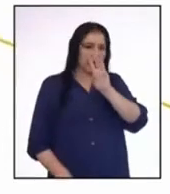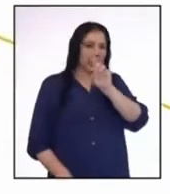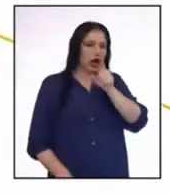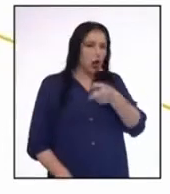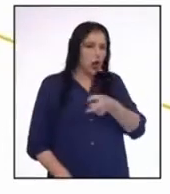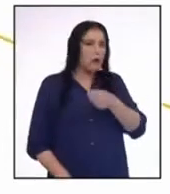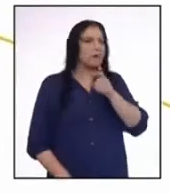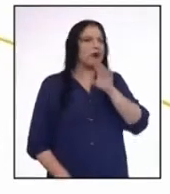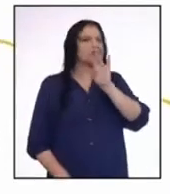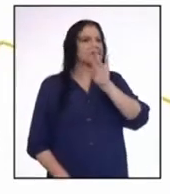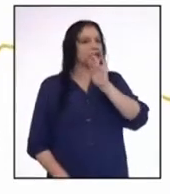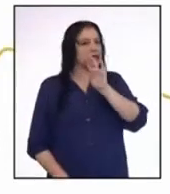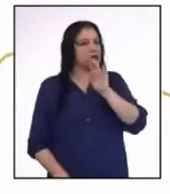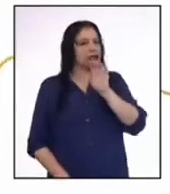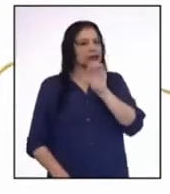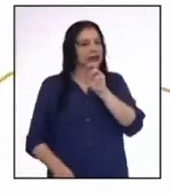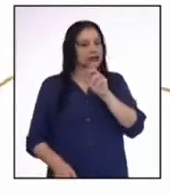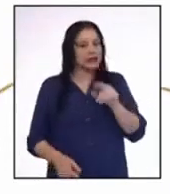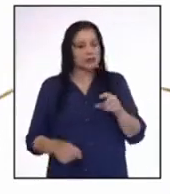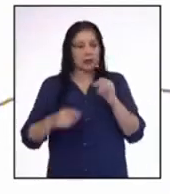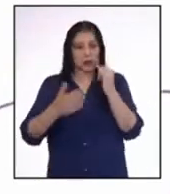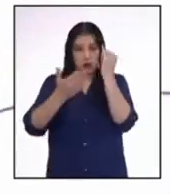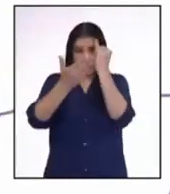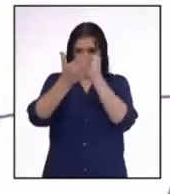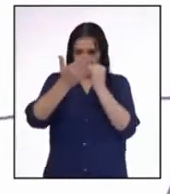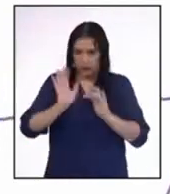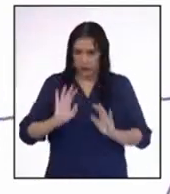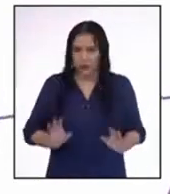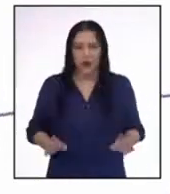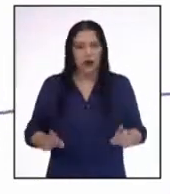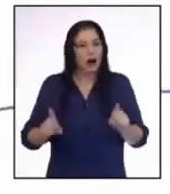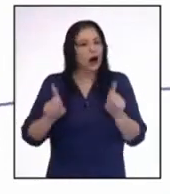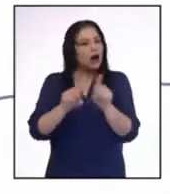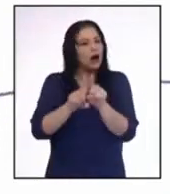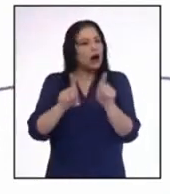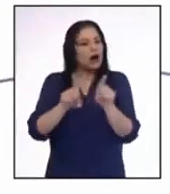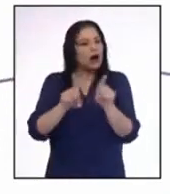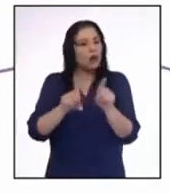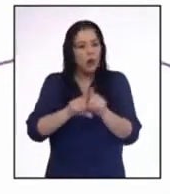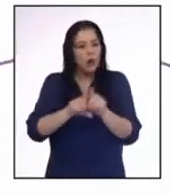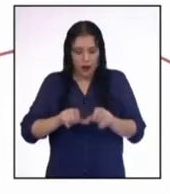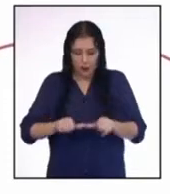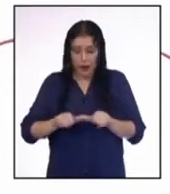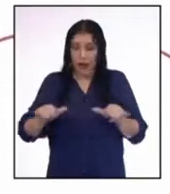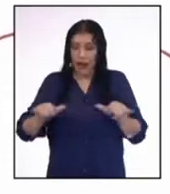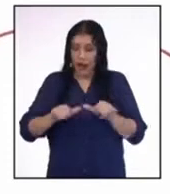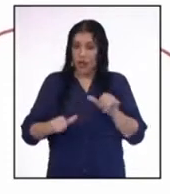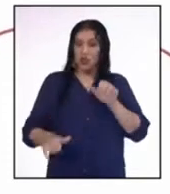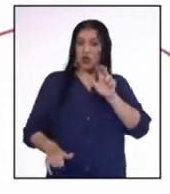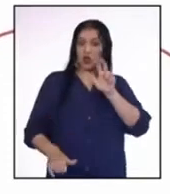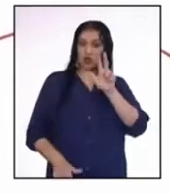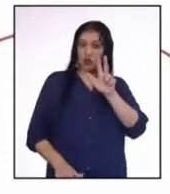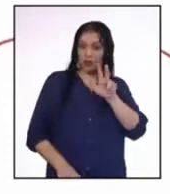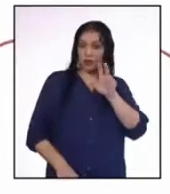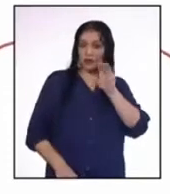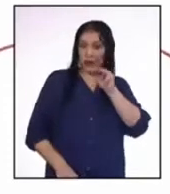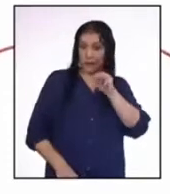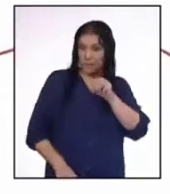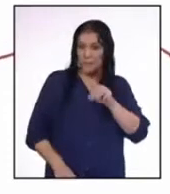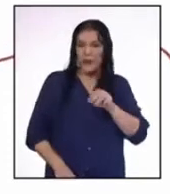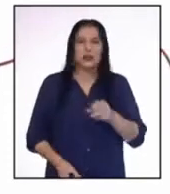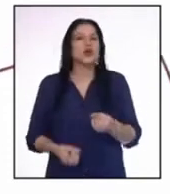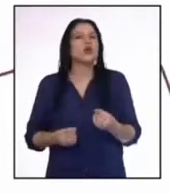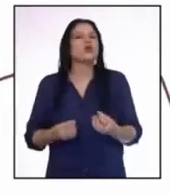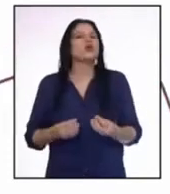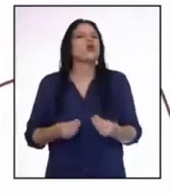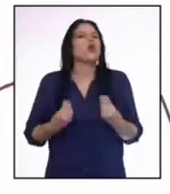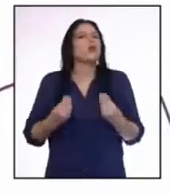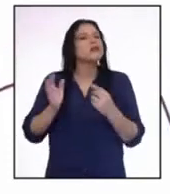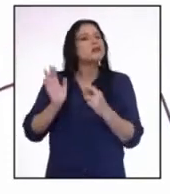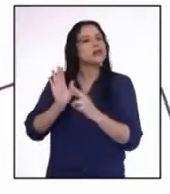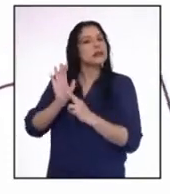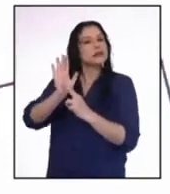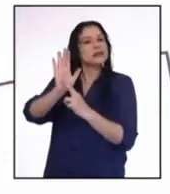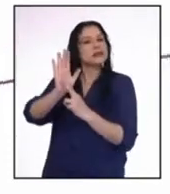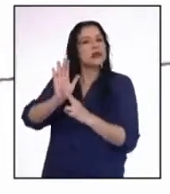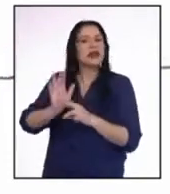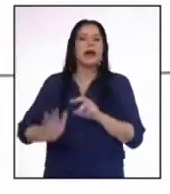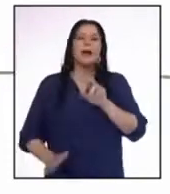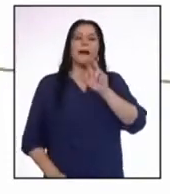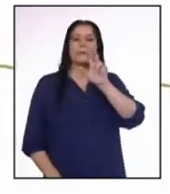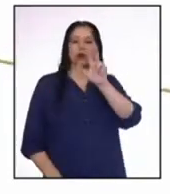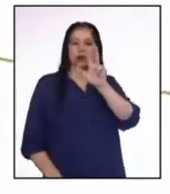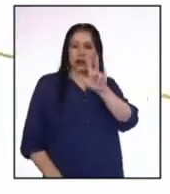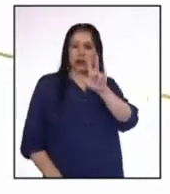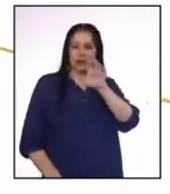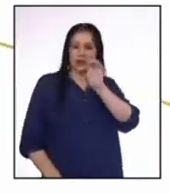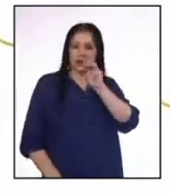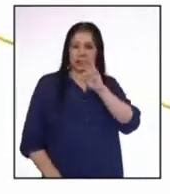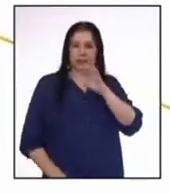6,7 centímetros en el dibujo. De igual forma, para el ancho, los 3 metros quedarán representados por 3